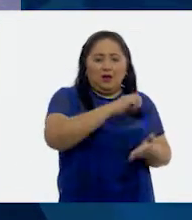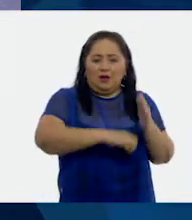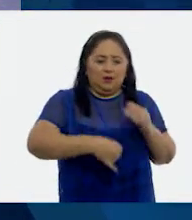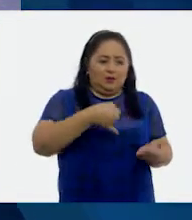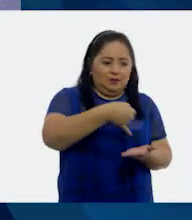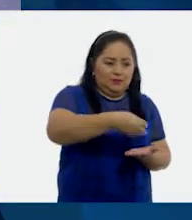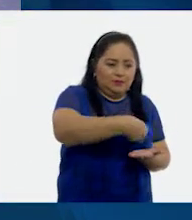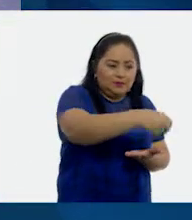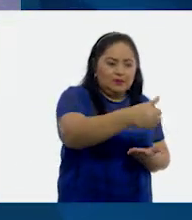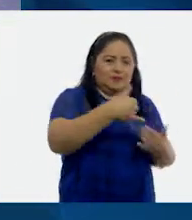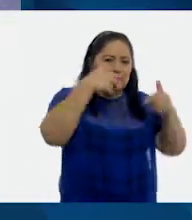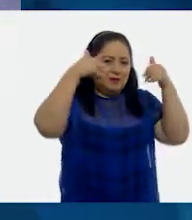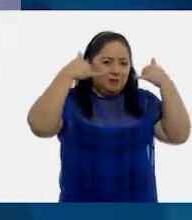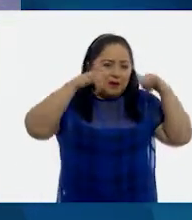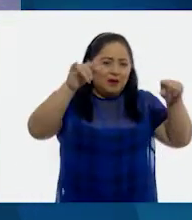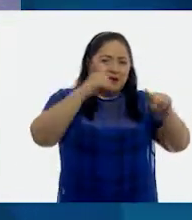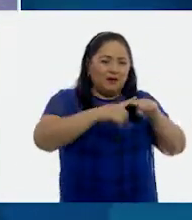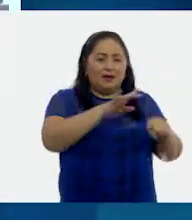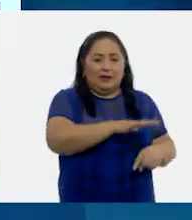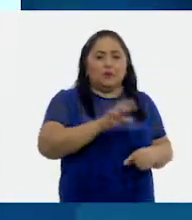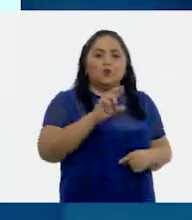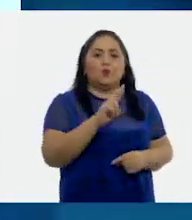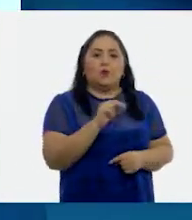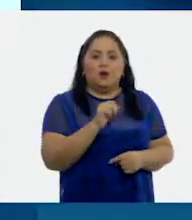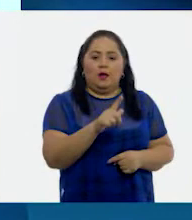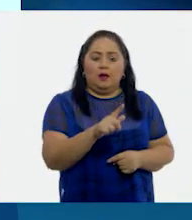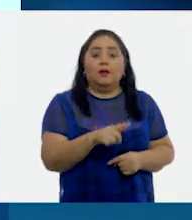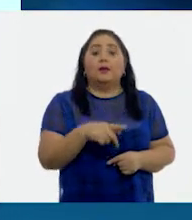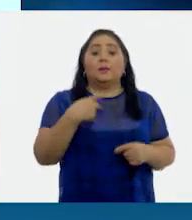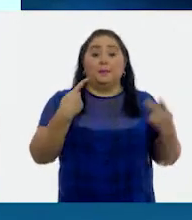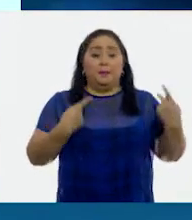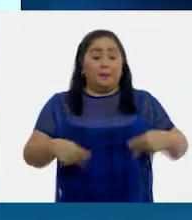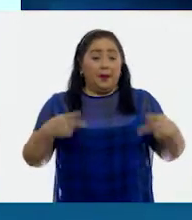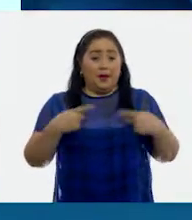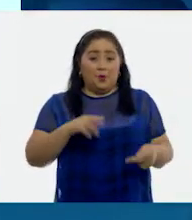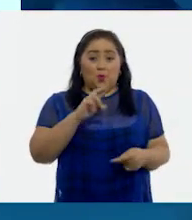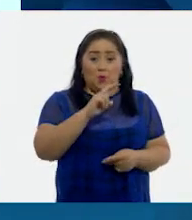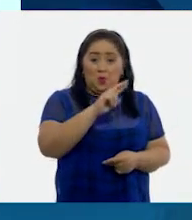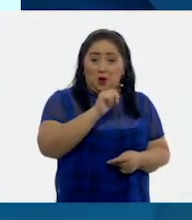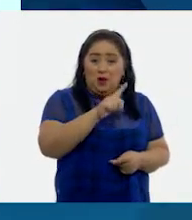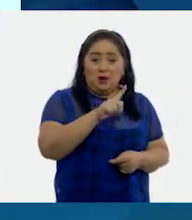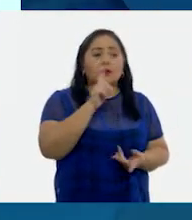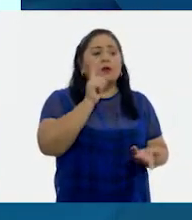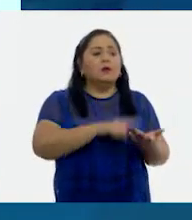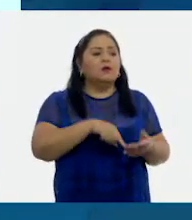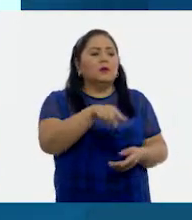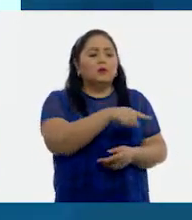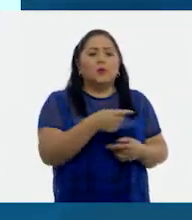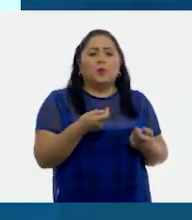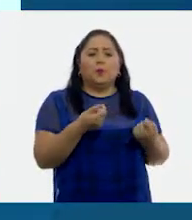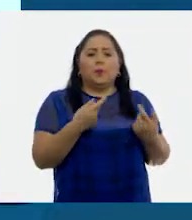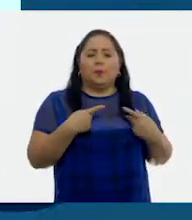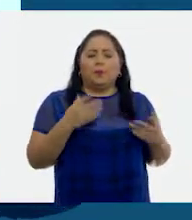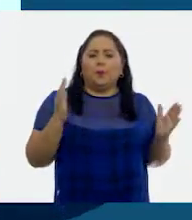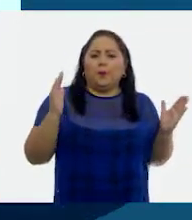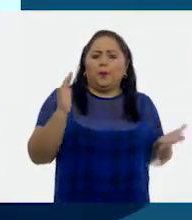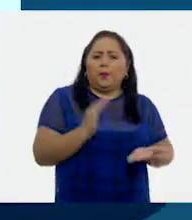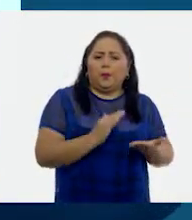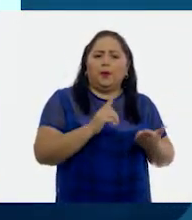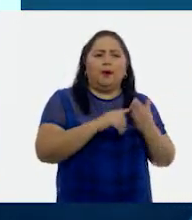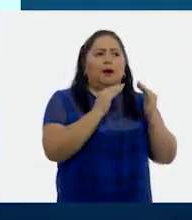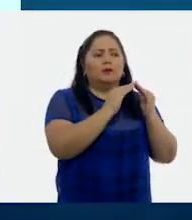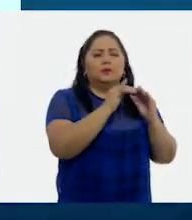agricultura y la ganadería al medio rural. La población rural es la que cuenta con un pequeño número